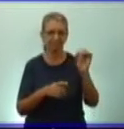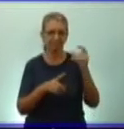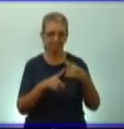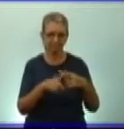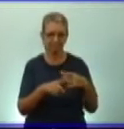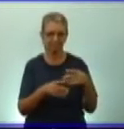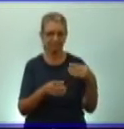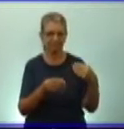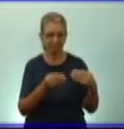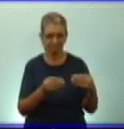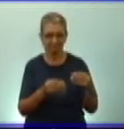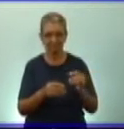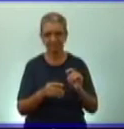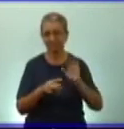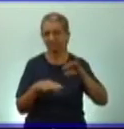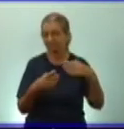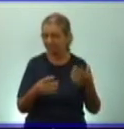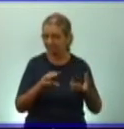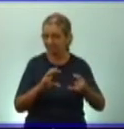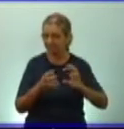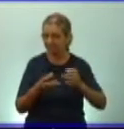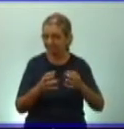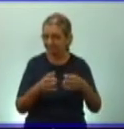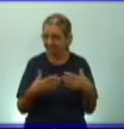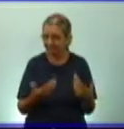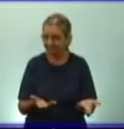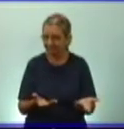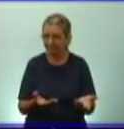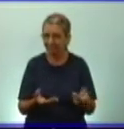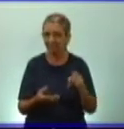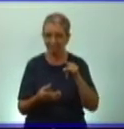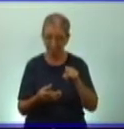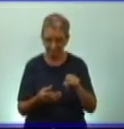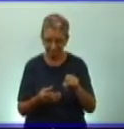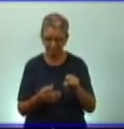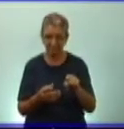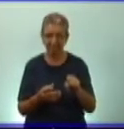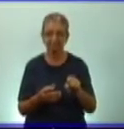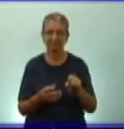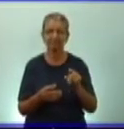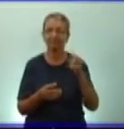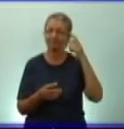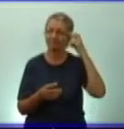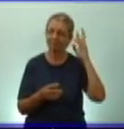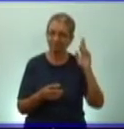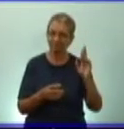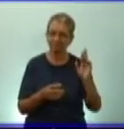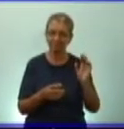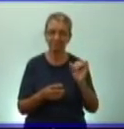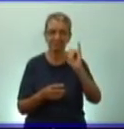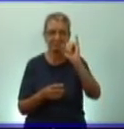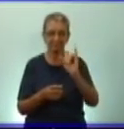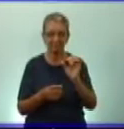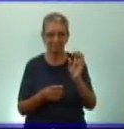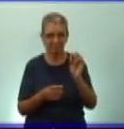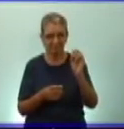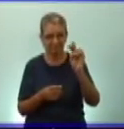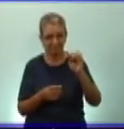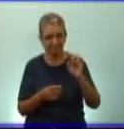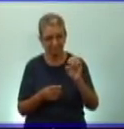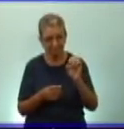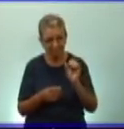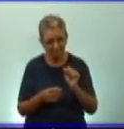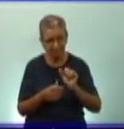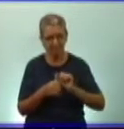¿qué tipo de partículas los forman? Los óxidos metálicos, recuerden que están formados por iones, partículas cargadas